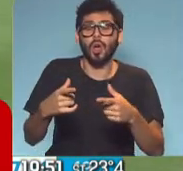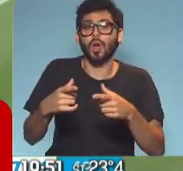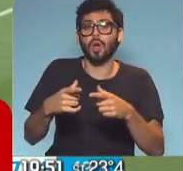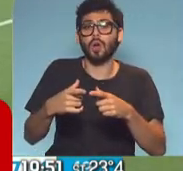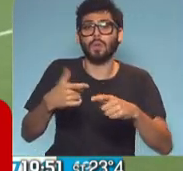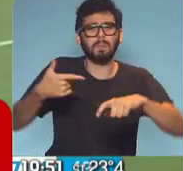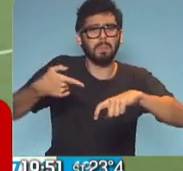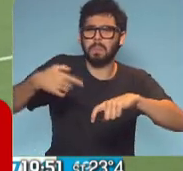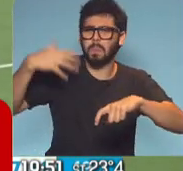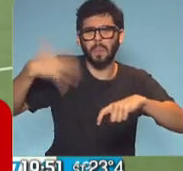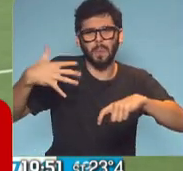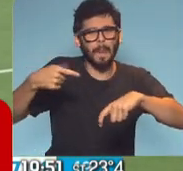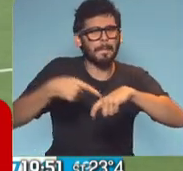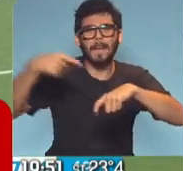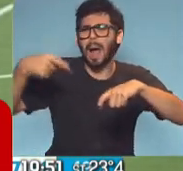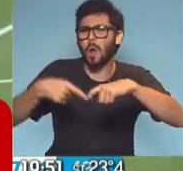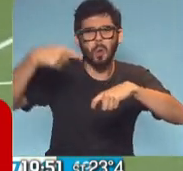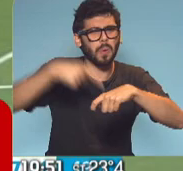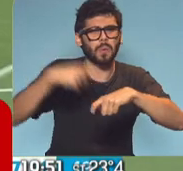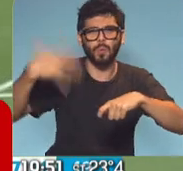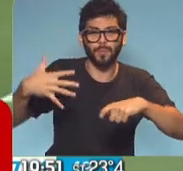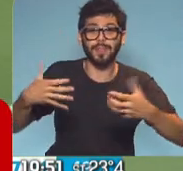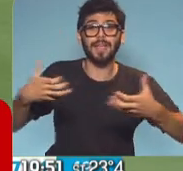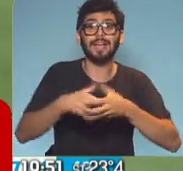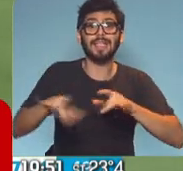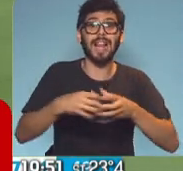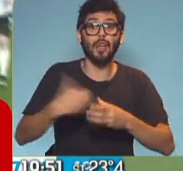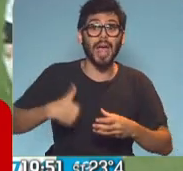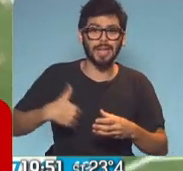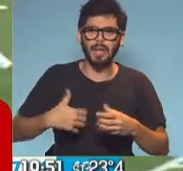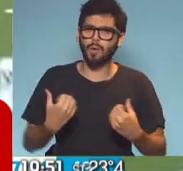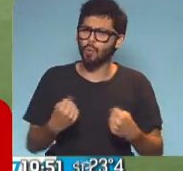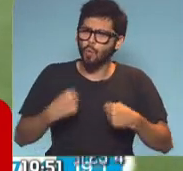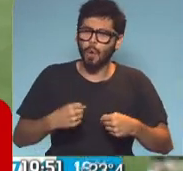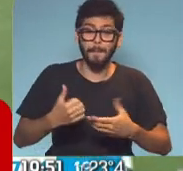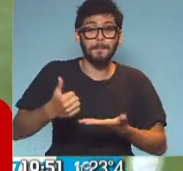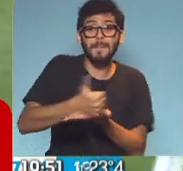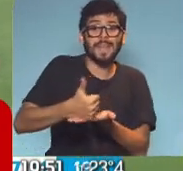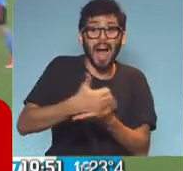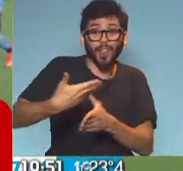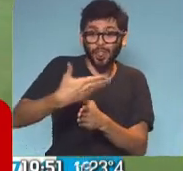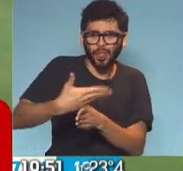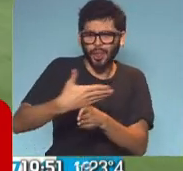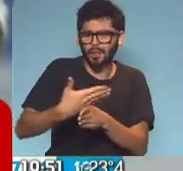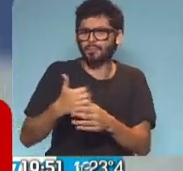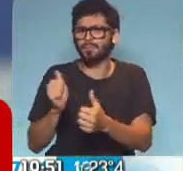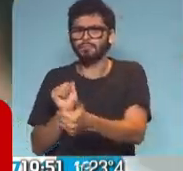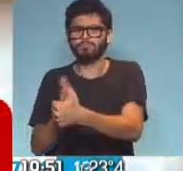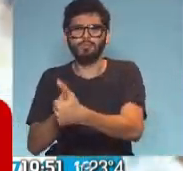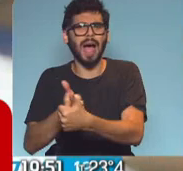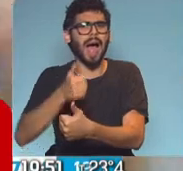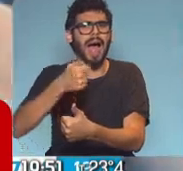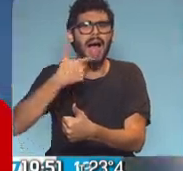Una selección que tiene solidez, ¿eh? En la mitad de la cancha, con una marca fantástica de Ascasíbar, con